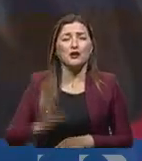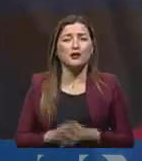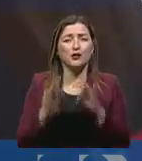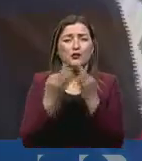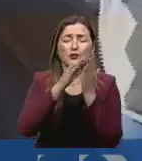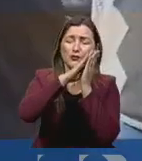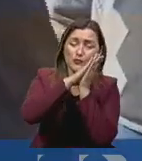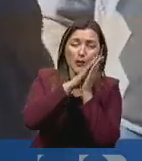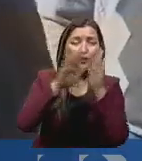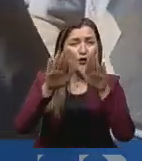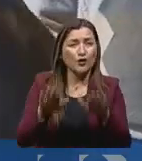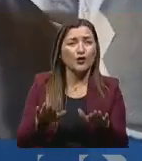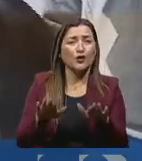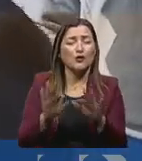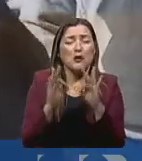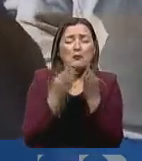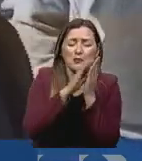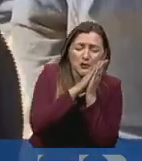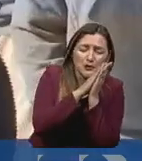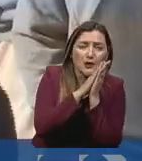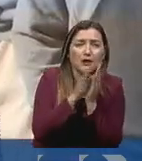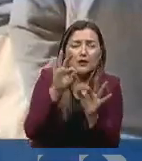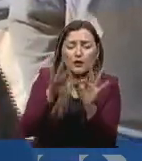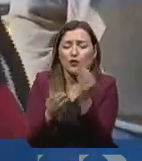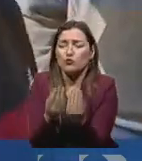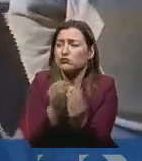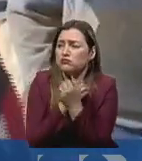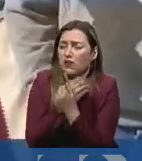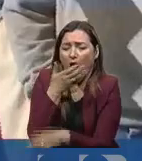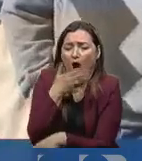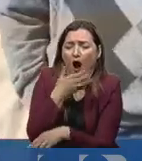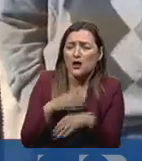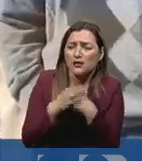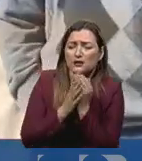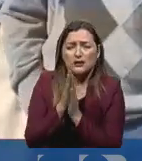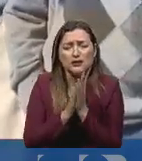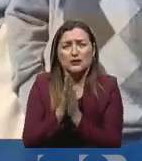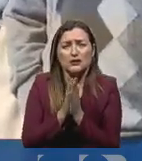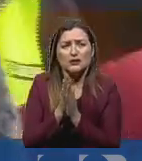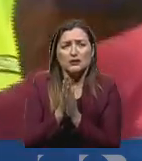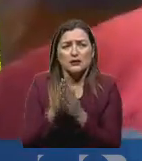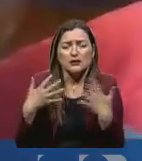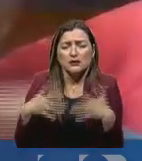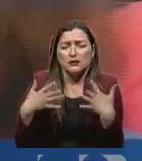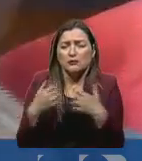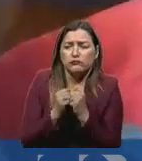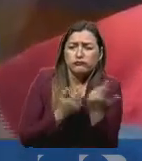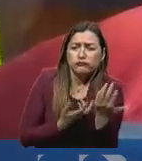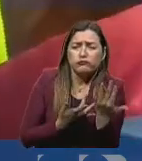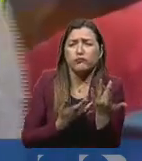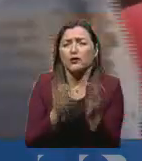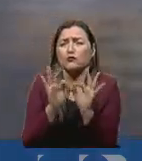durmieron Aquí no hay muchas familias incluso hasta aprendimos fogatas hay para estar calentándonos chupando el frío aquí